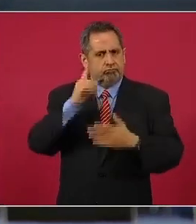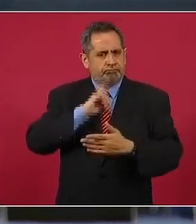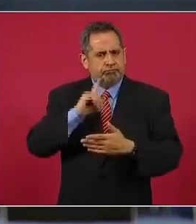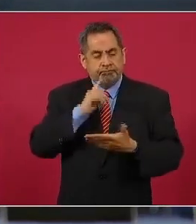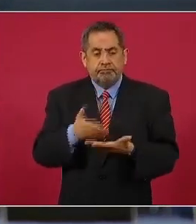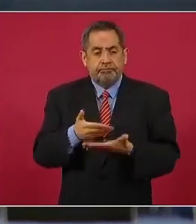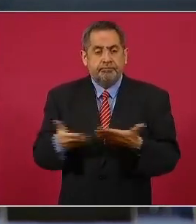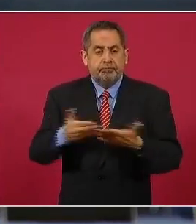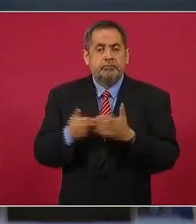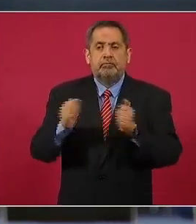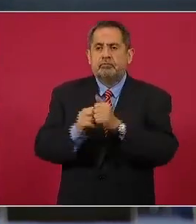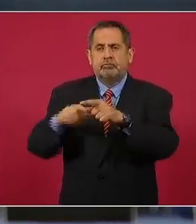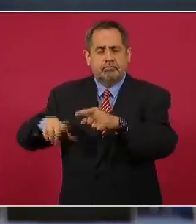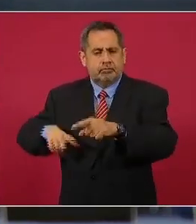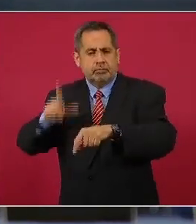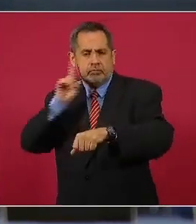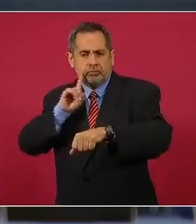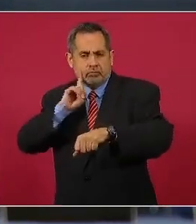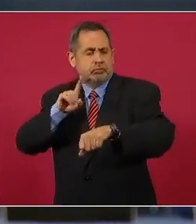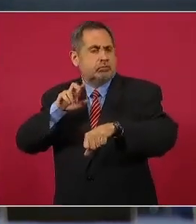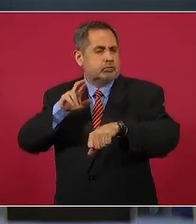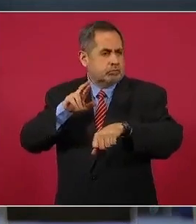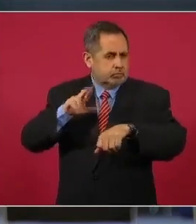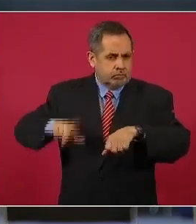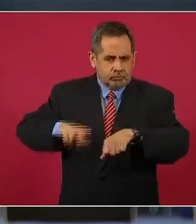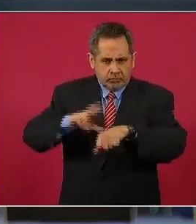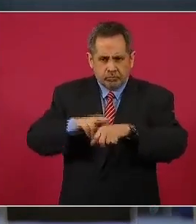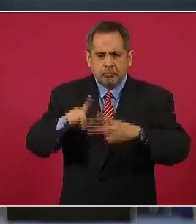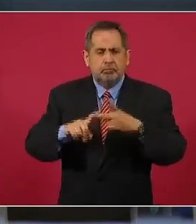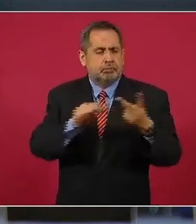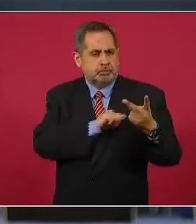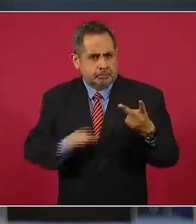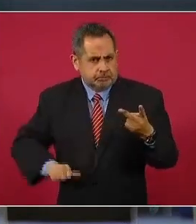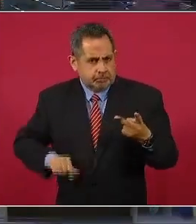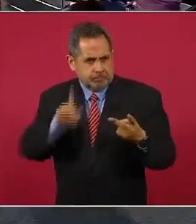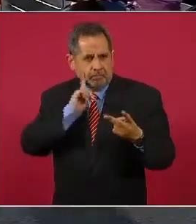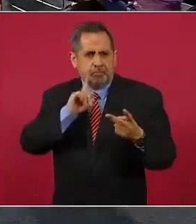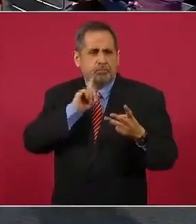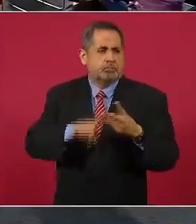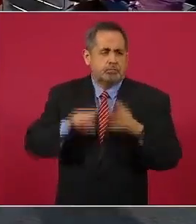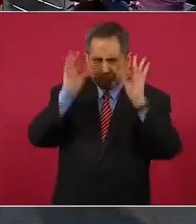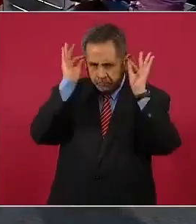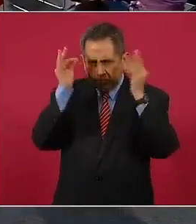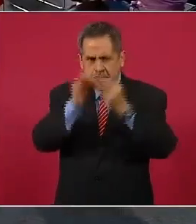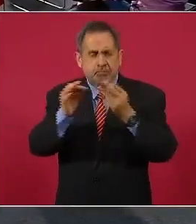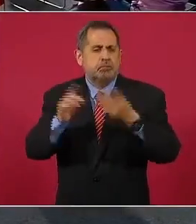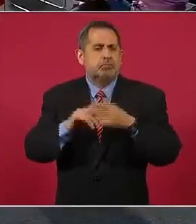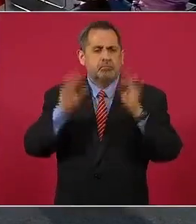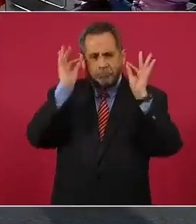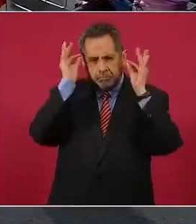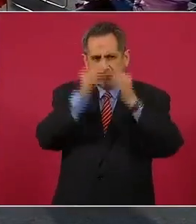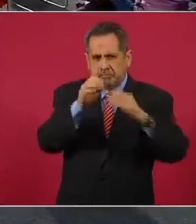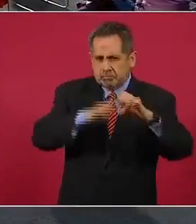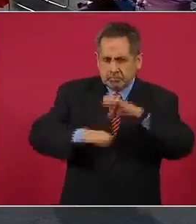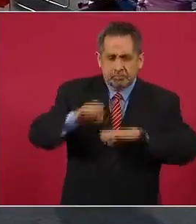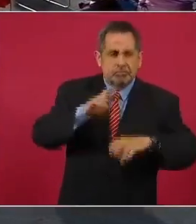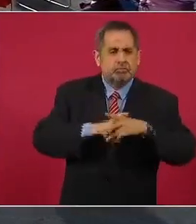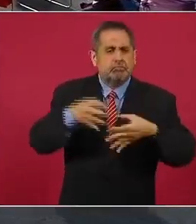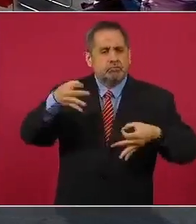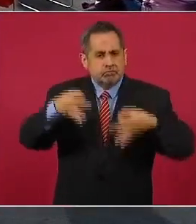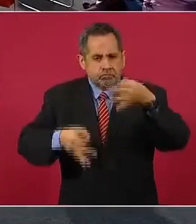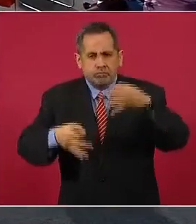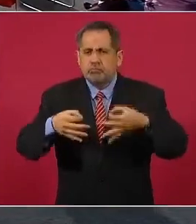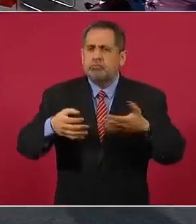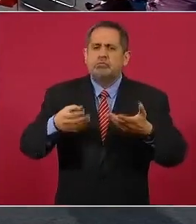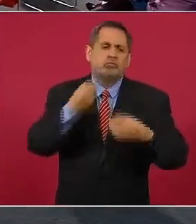hoy existen gobernadoras, alcaldesas, embajadoras, cónsules, ministras de la Corte y jueces,